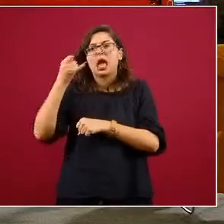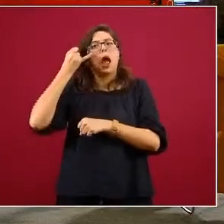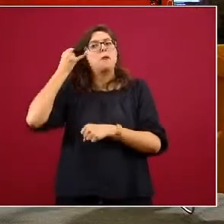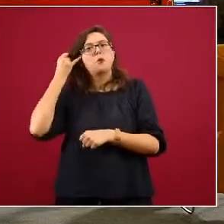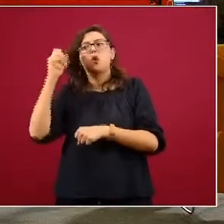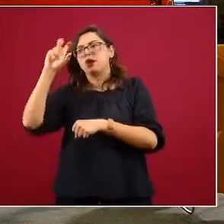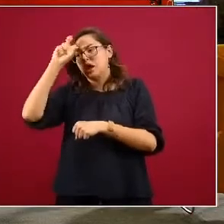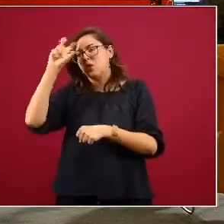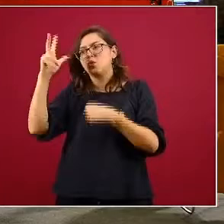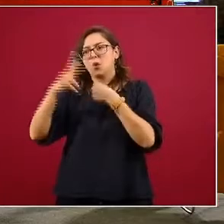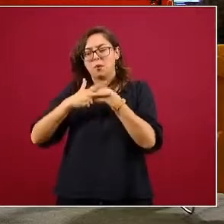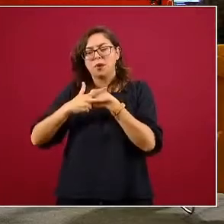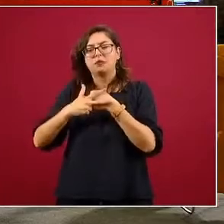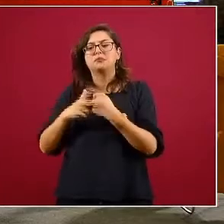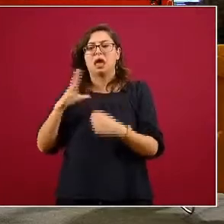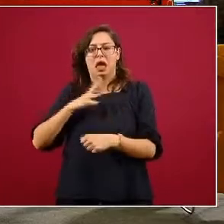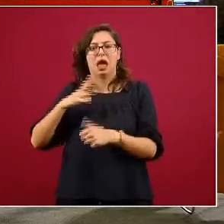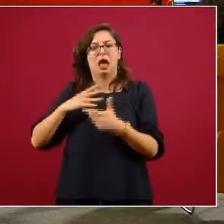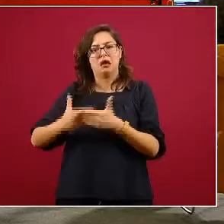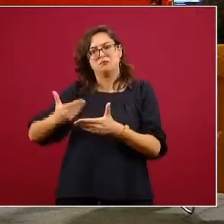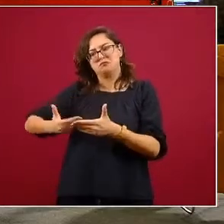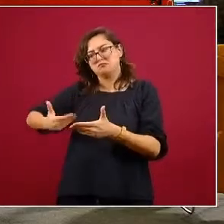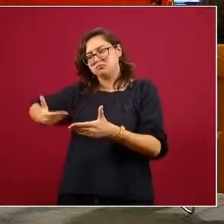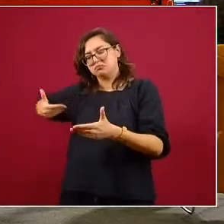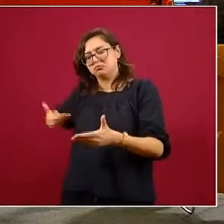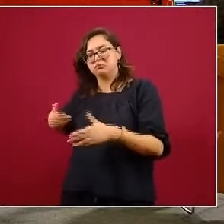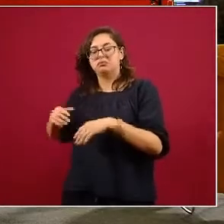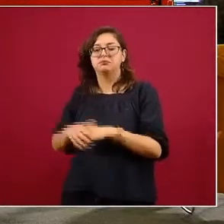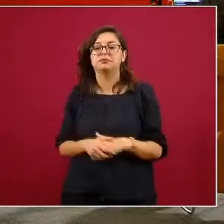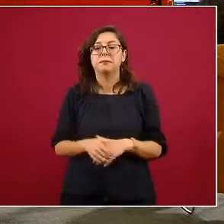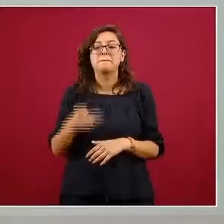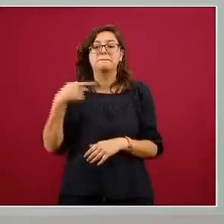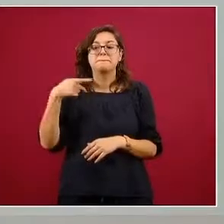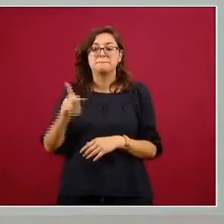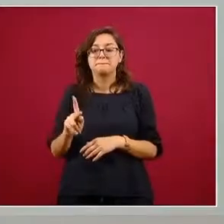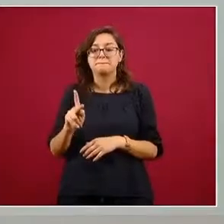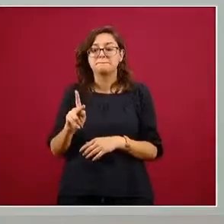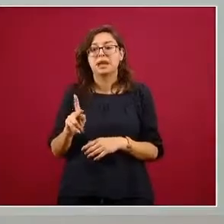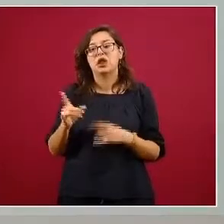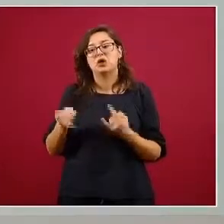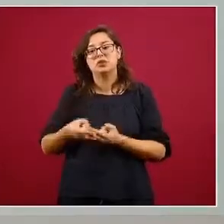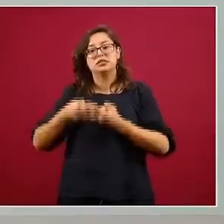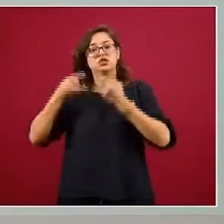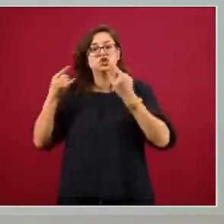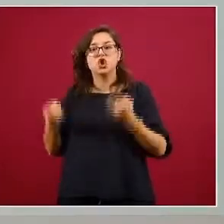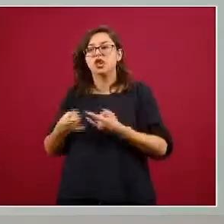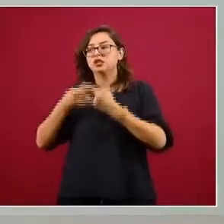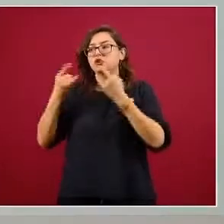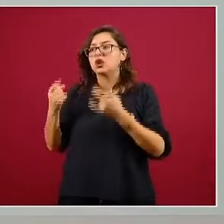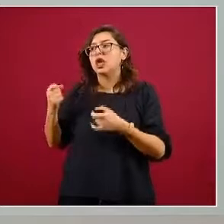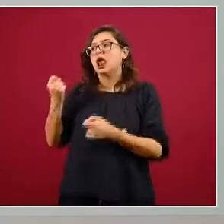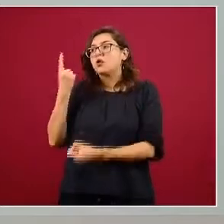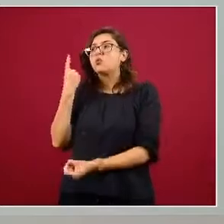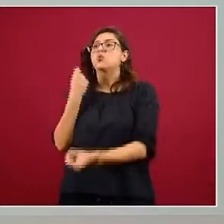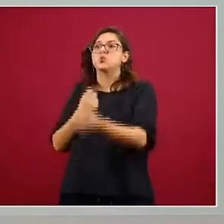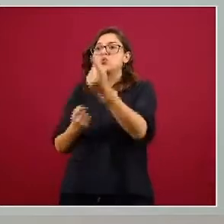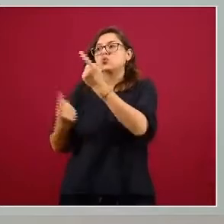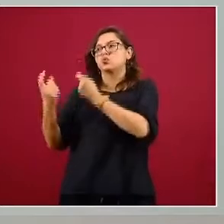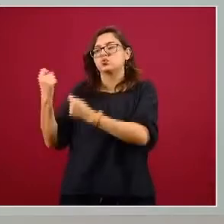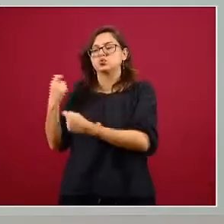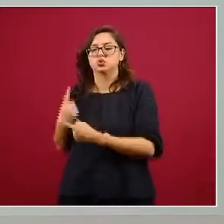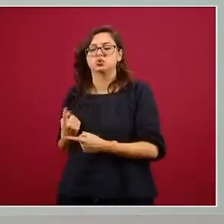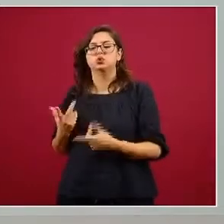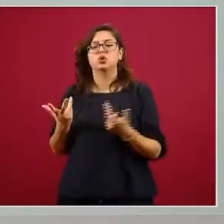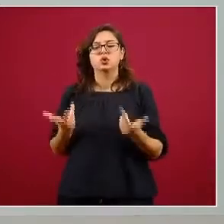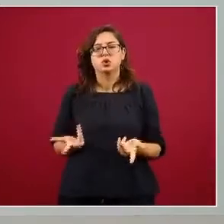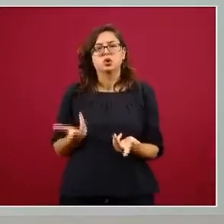Europa, tenemos el referente de esto. Sin embargo, como resultados anecdóticos únicamente. Tenemos la referencia